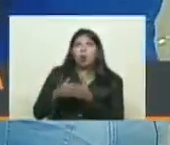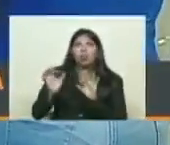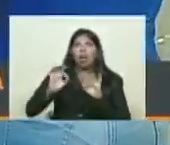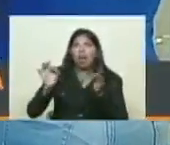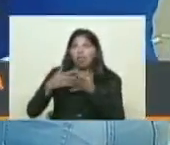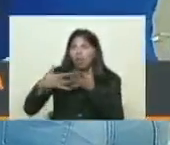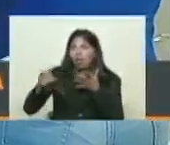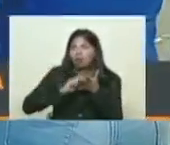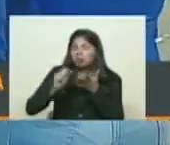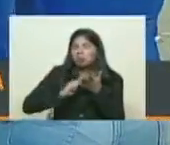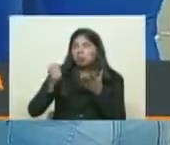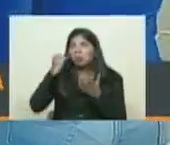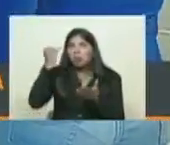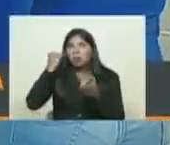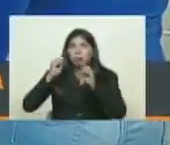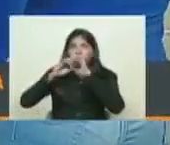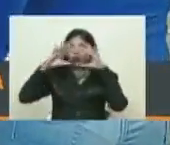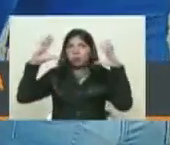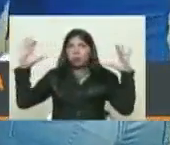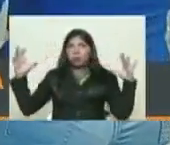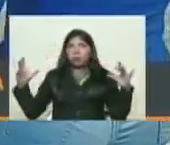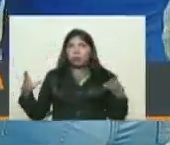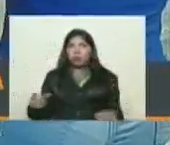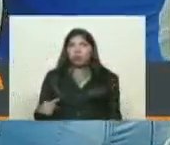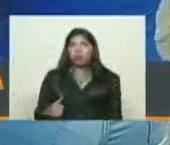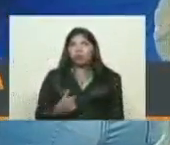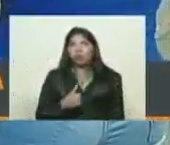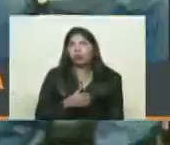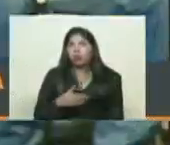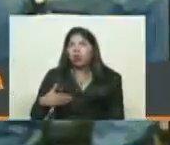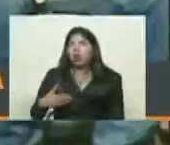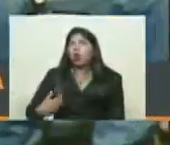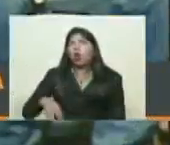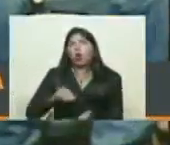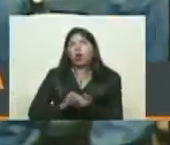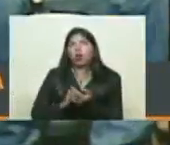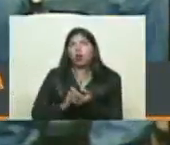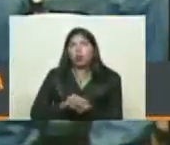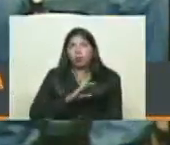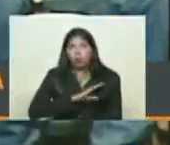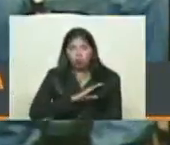atrevimiento, y me siento muy orgullosa de poder haber vuelto a escribir para usted.